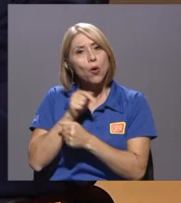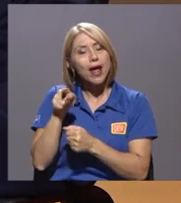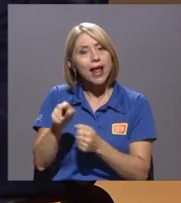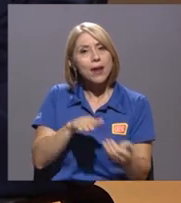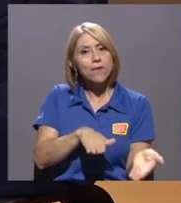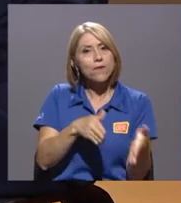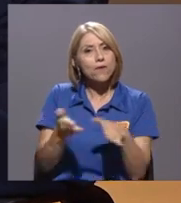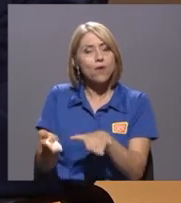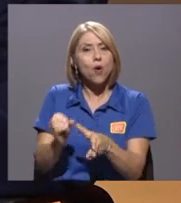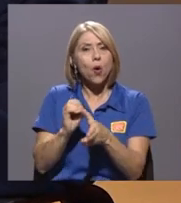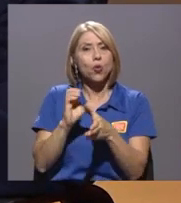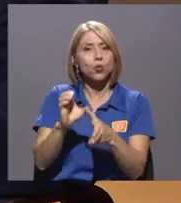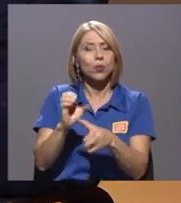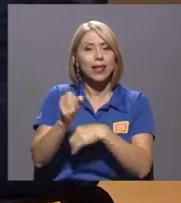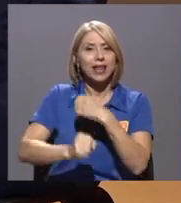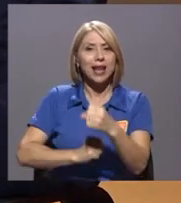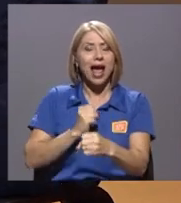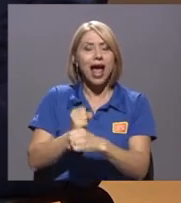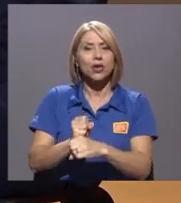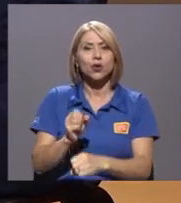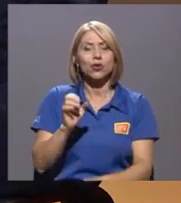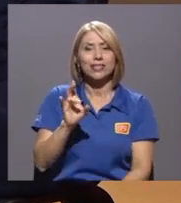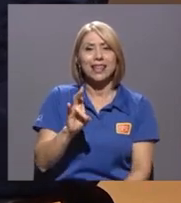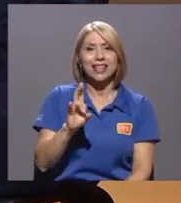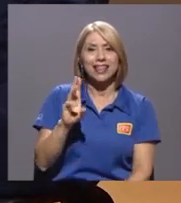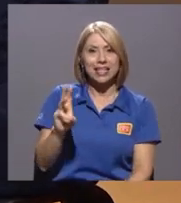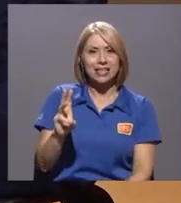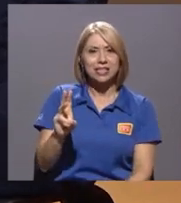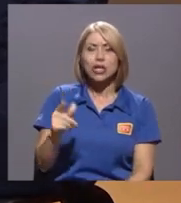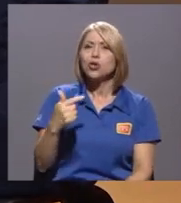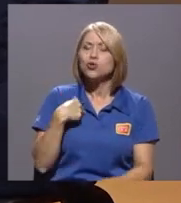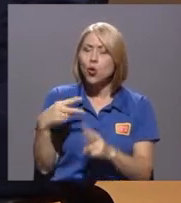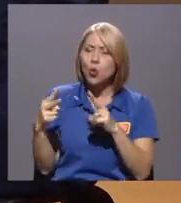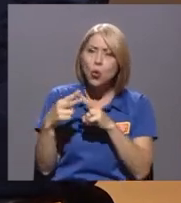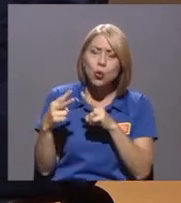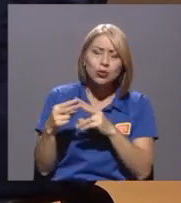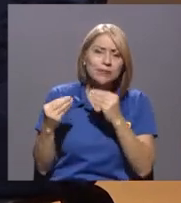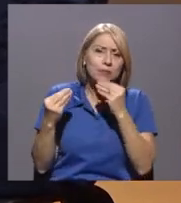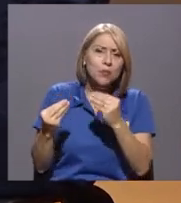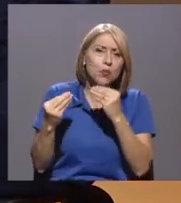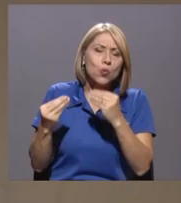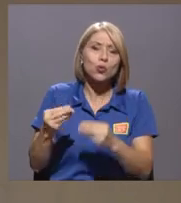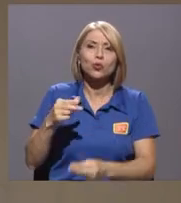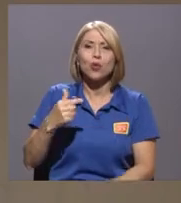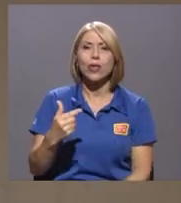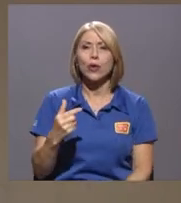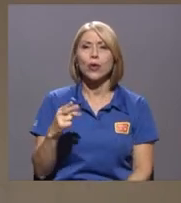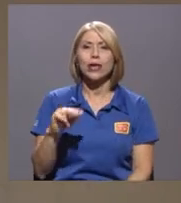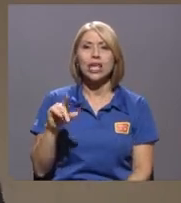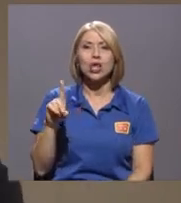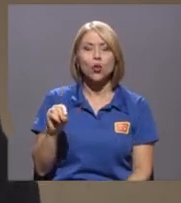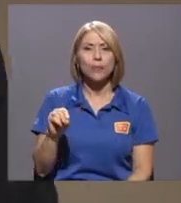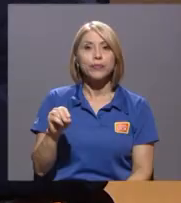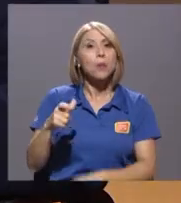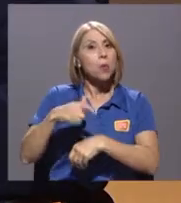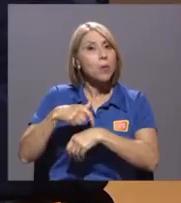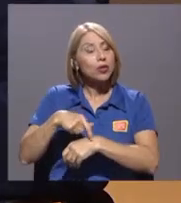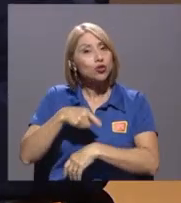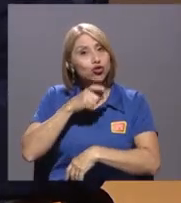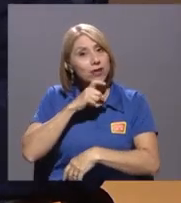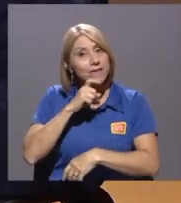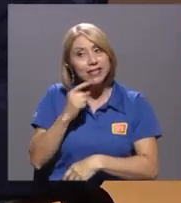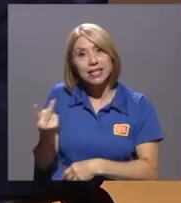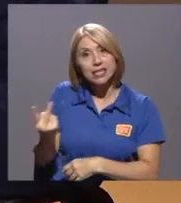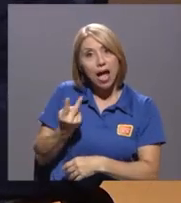76 me tocó conocer mucho de hundido en momentos difíciles tuvimos que enfrentar dos huelgas